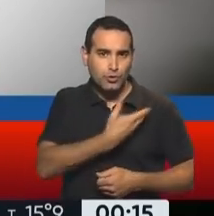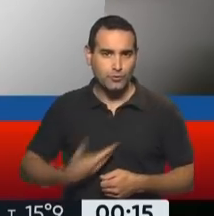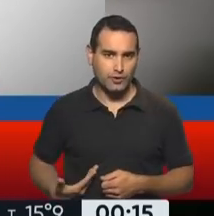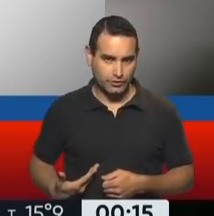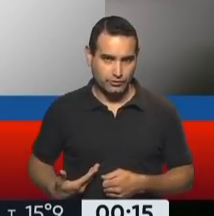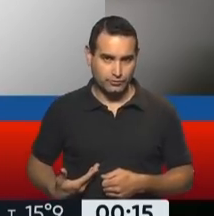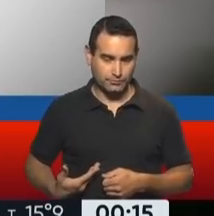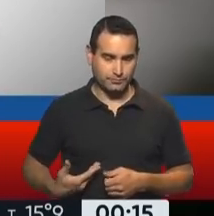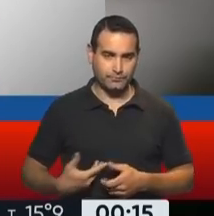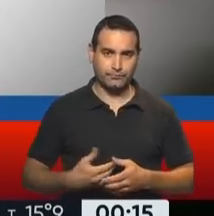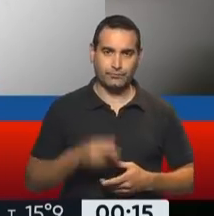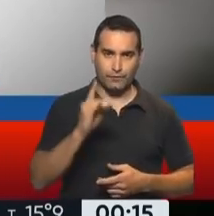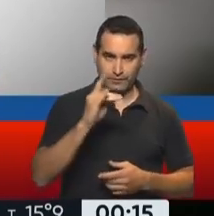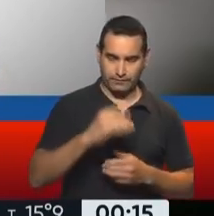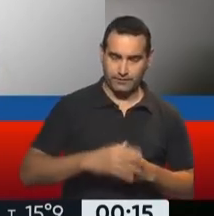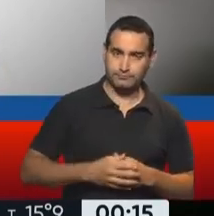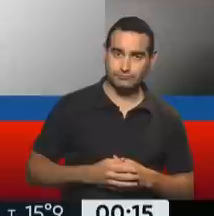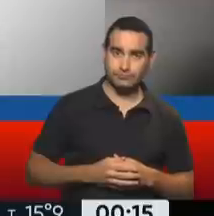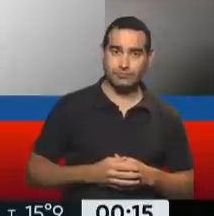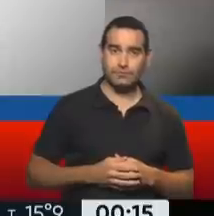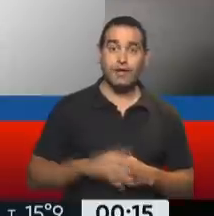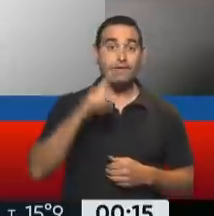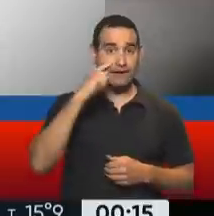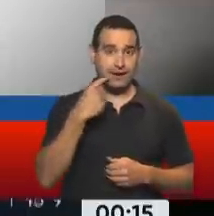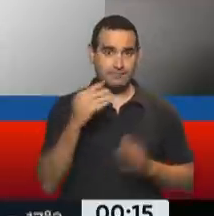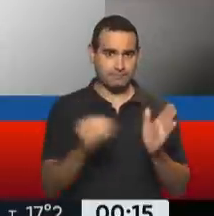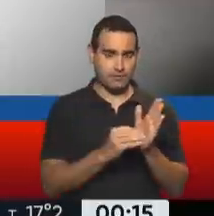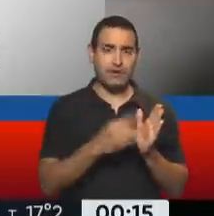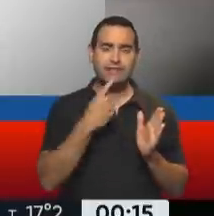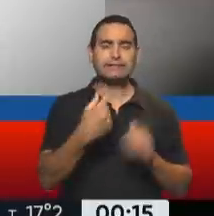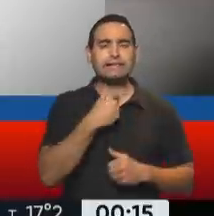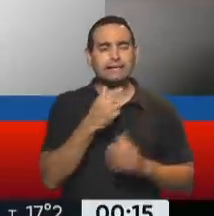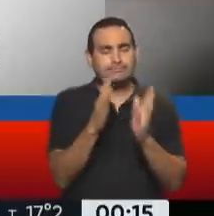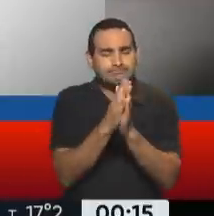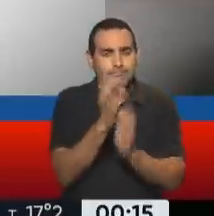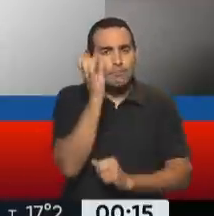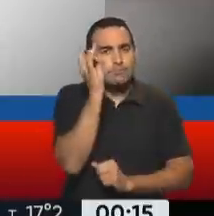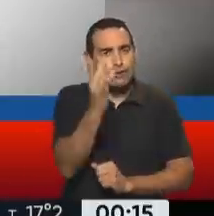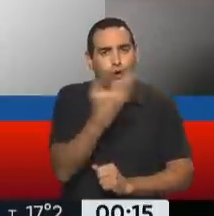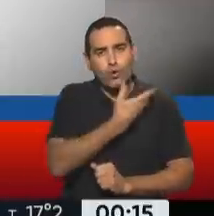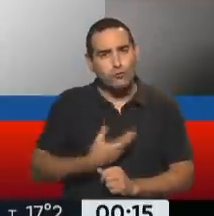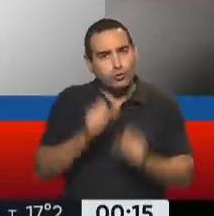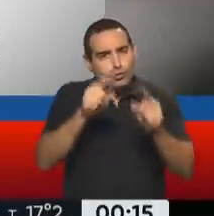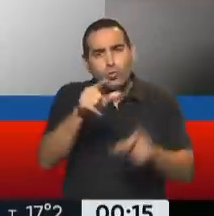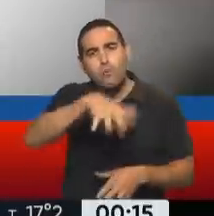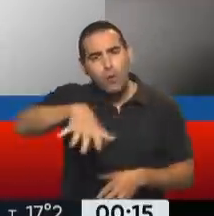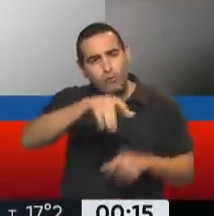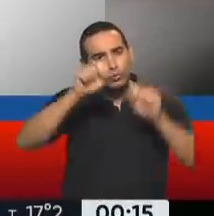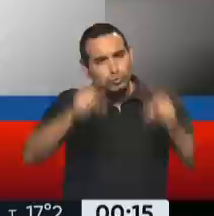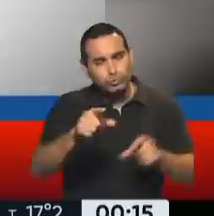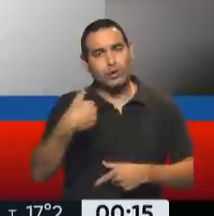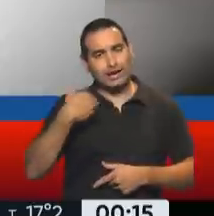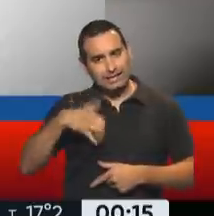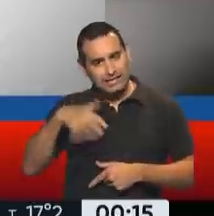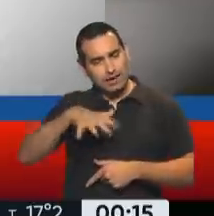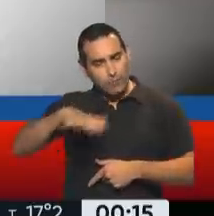del presidente Evo Morales. Alberto Fernández agrega: quiero pedir disculpas a su gobierno y a su pueblo en nombre del pueblo